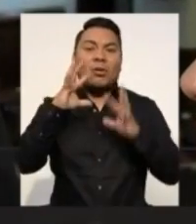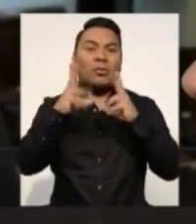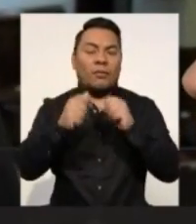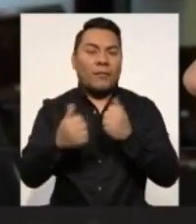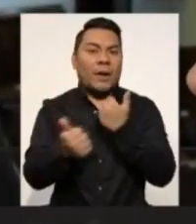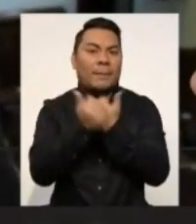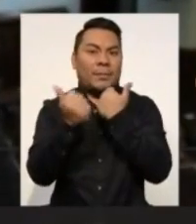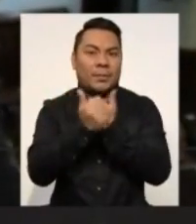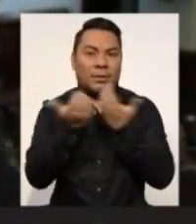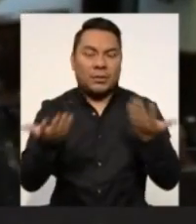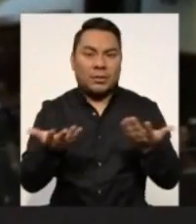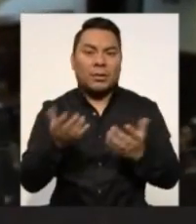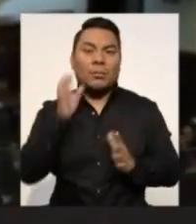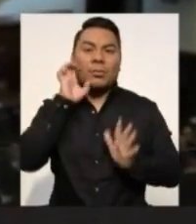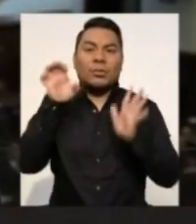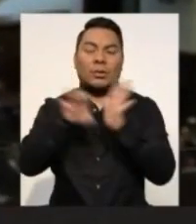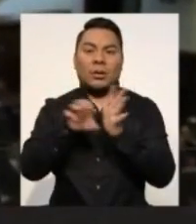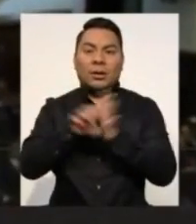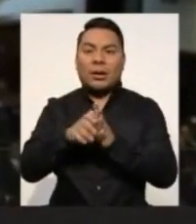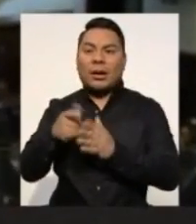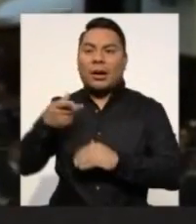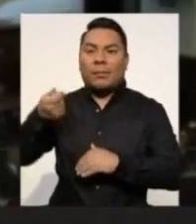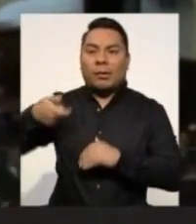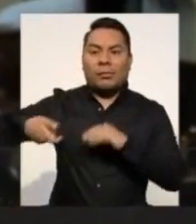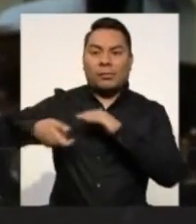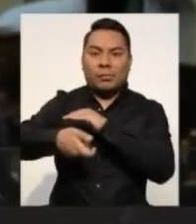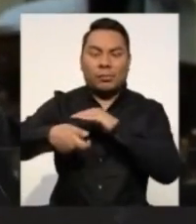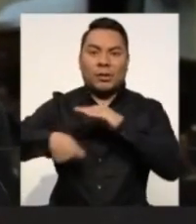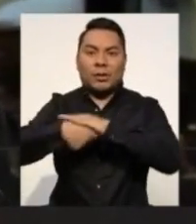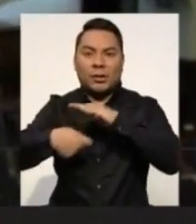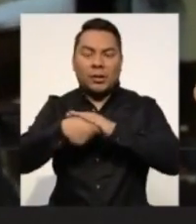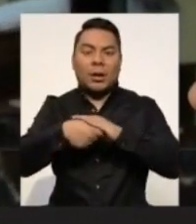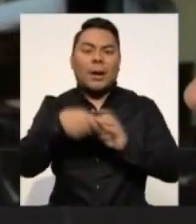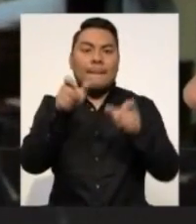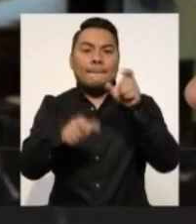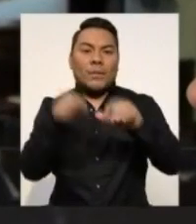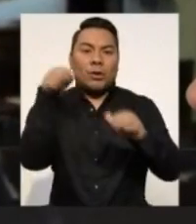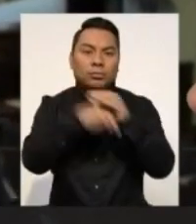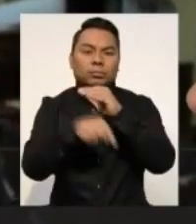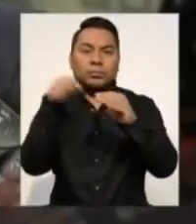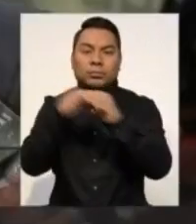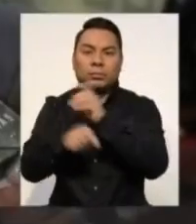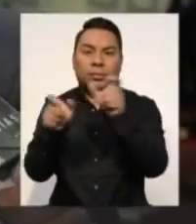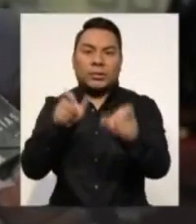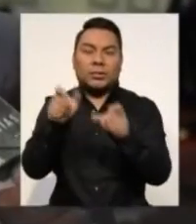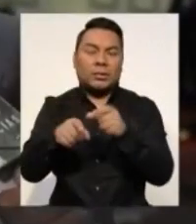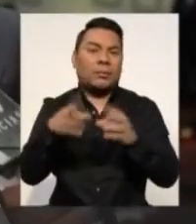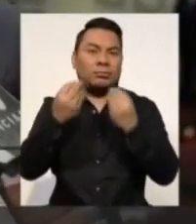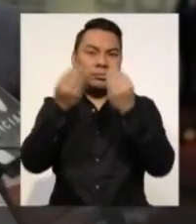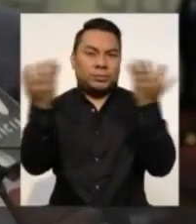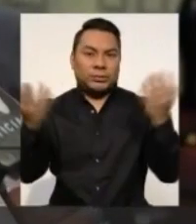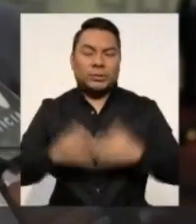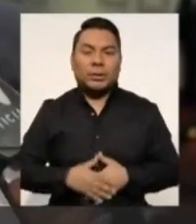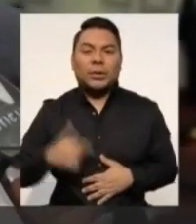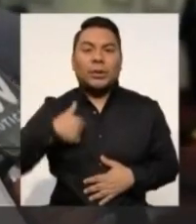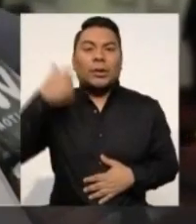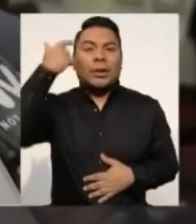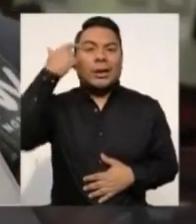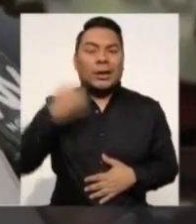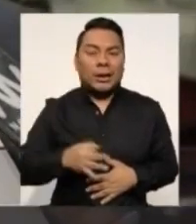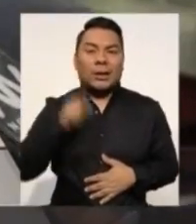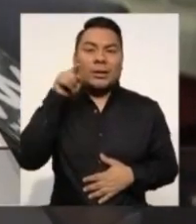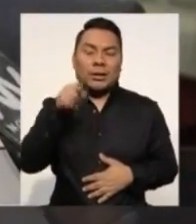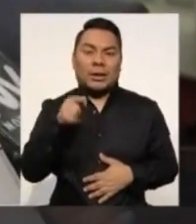graves. Los lavadores de dinero, los sicarios y todos los demás. Yo creo que el presidente Kuczynski, con